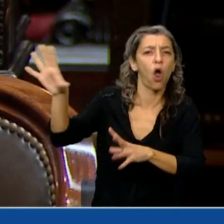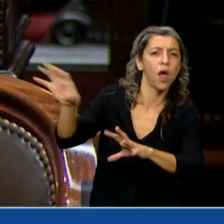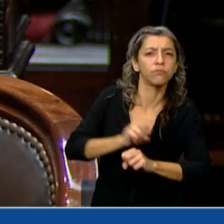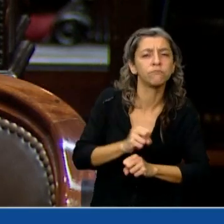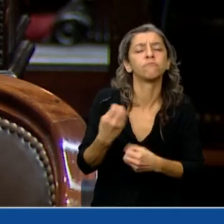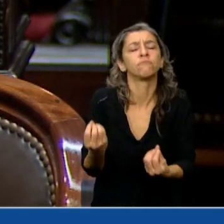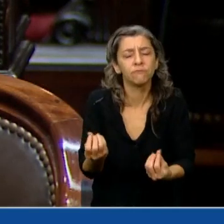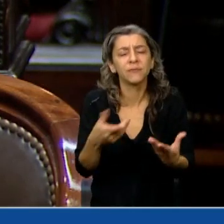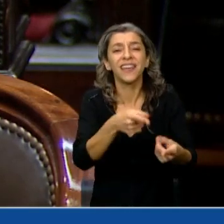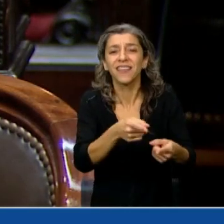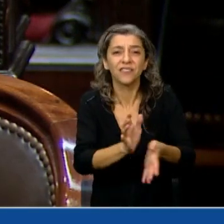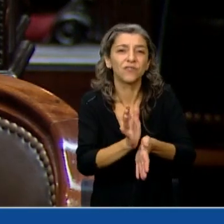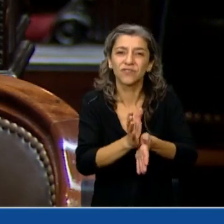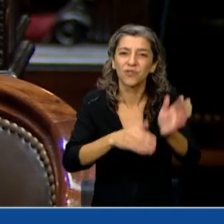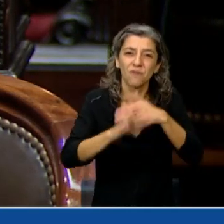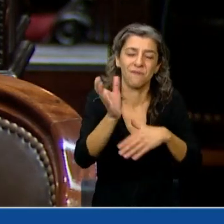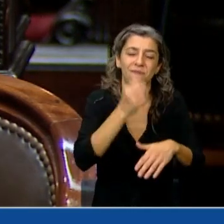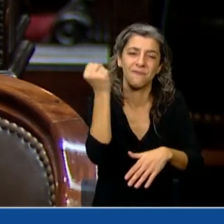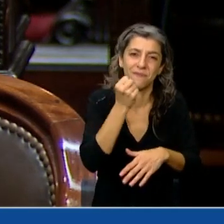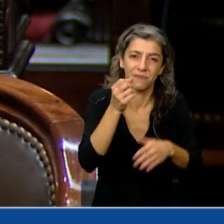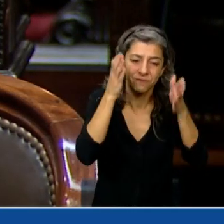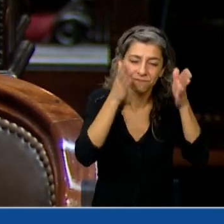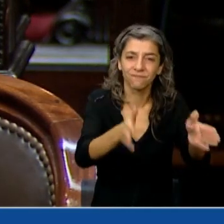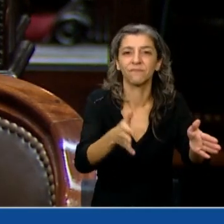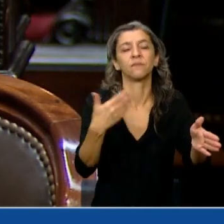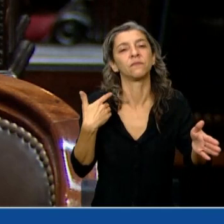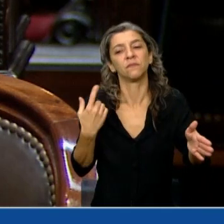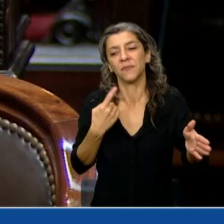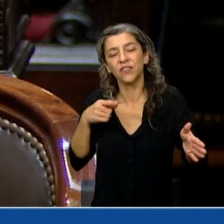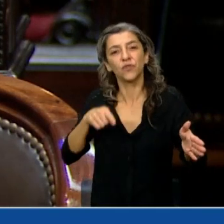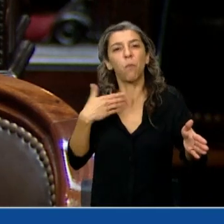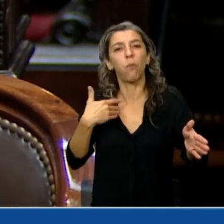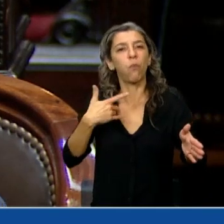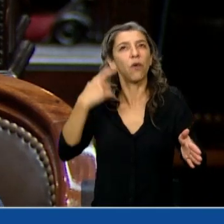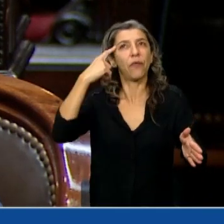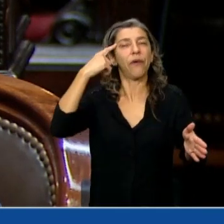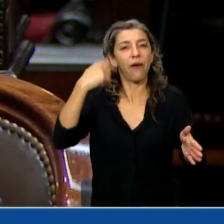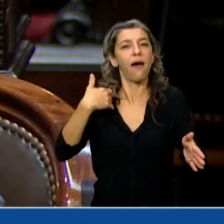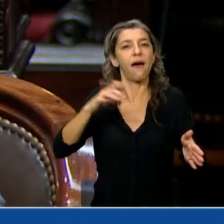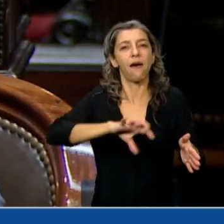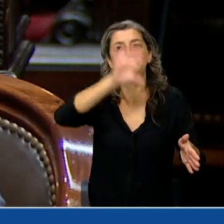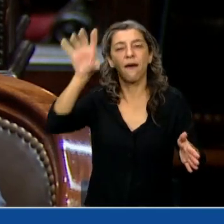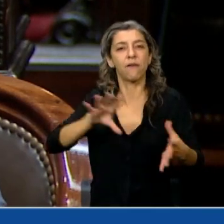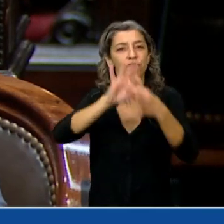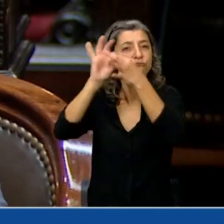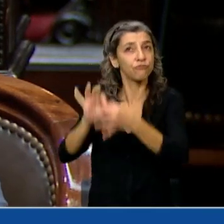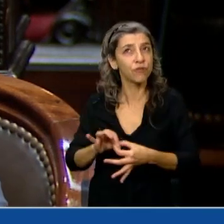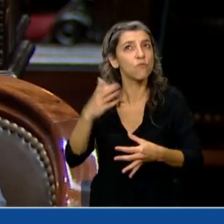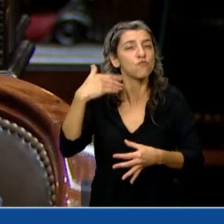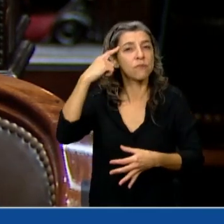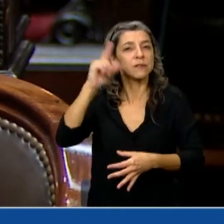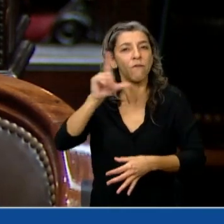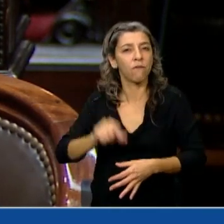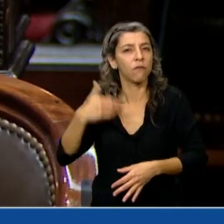todos los sectores de la Argentina, pero también pensar en esa Argentina federal. Hablando de mi provincia, que